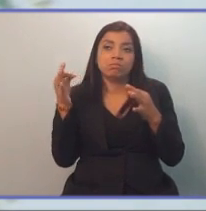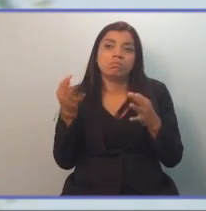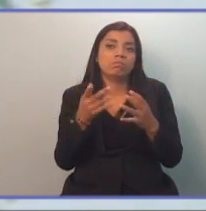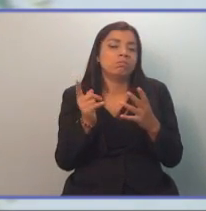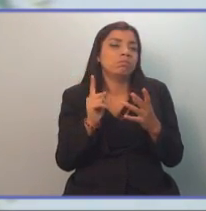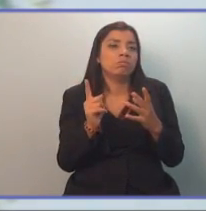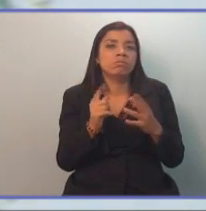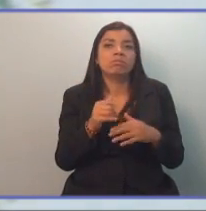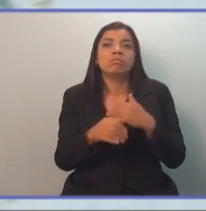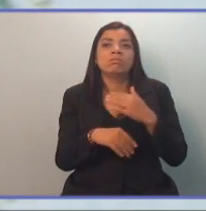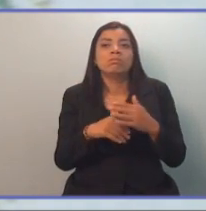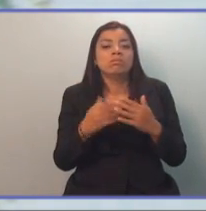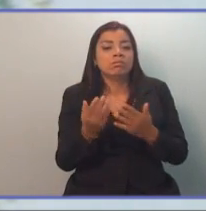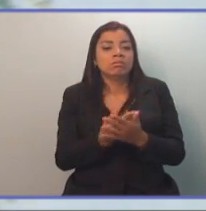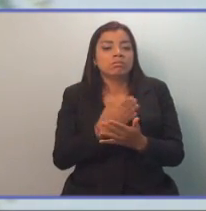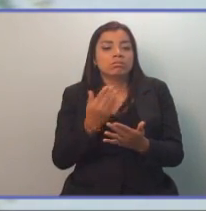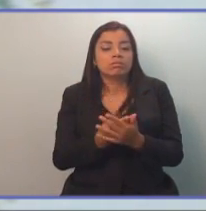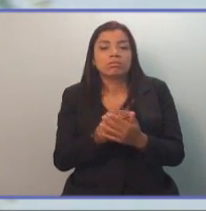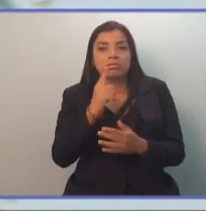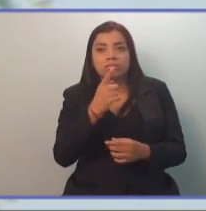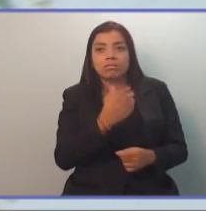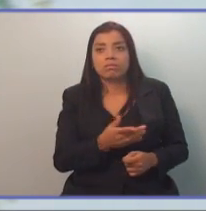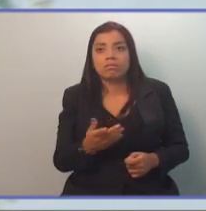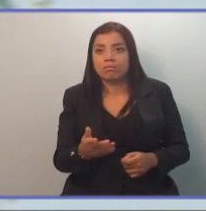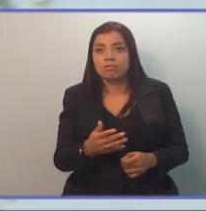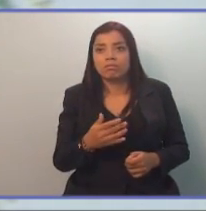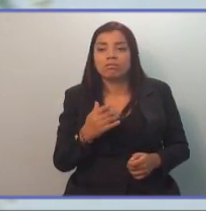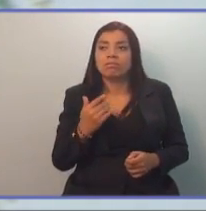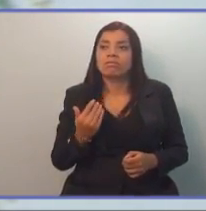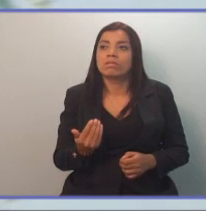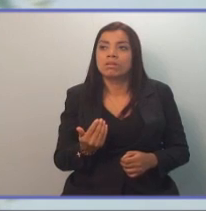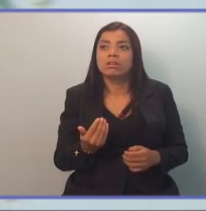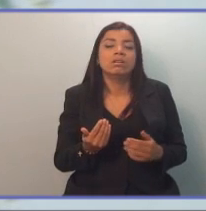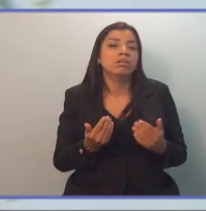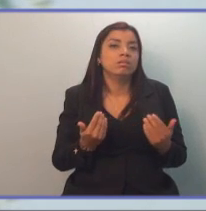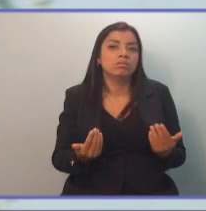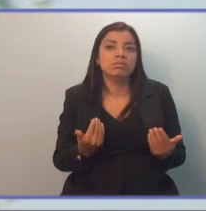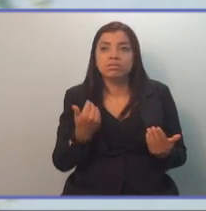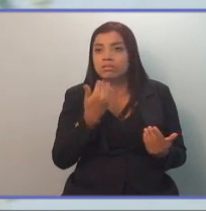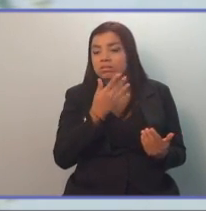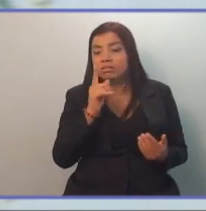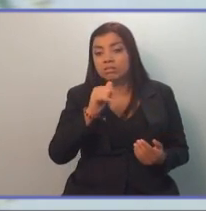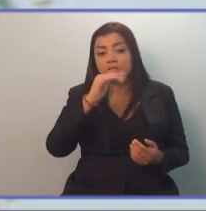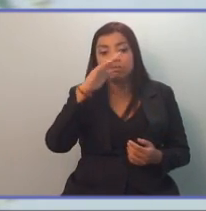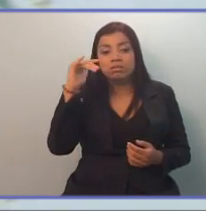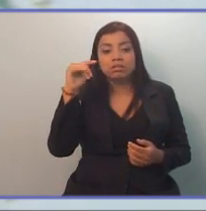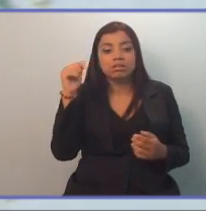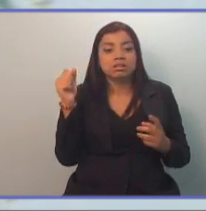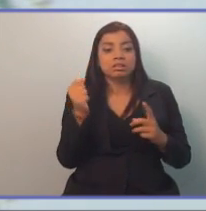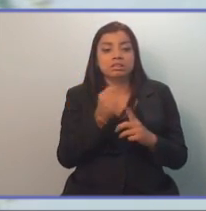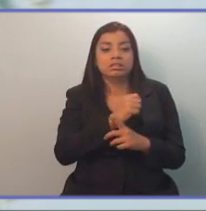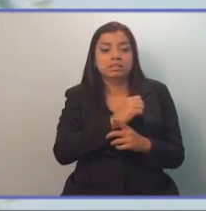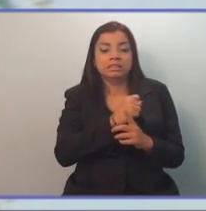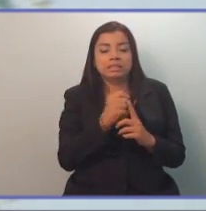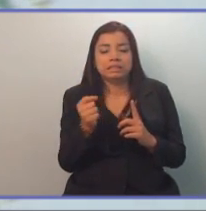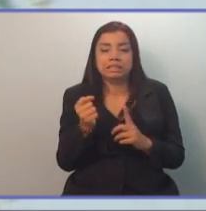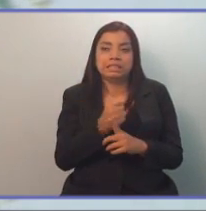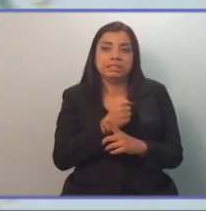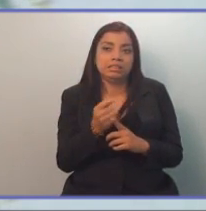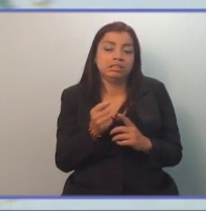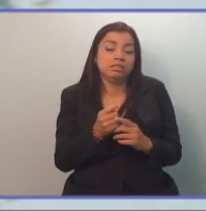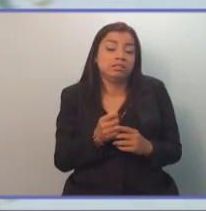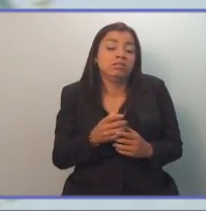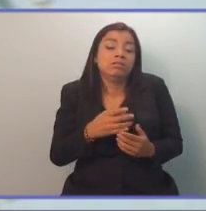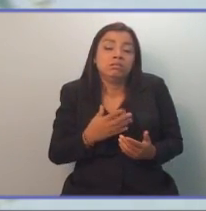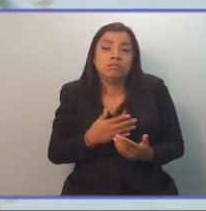que se hiciera el estudio, porque una de las cosas que se consideraban es qué ocurre en un país tan violento como el nuestro.